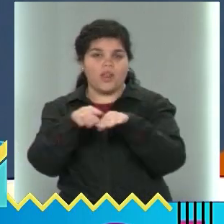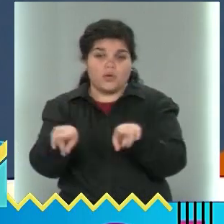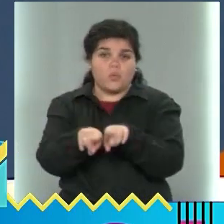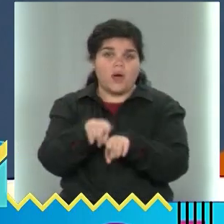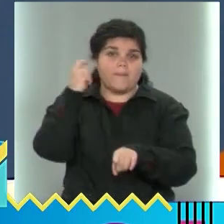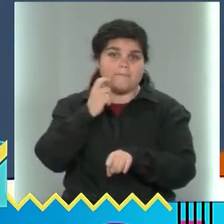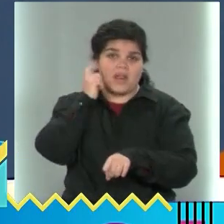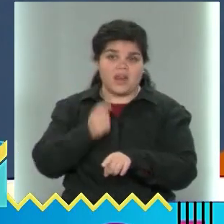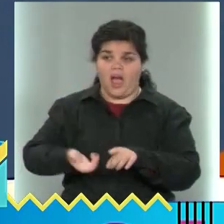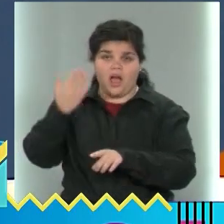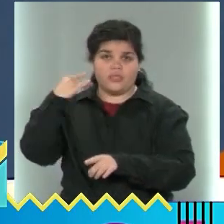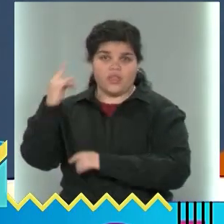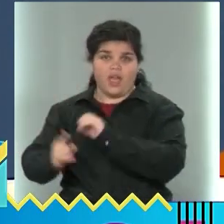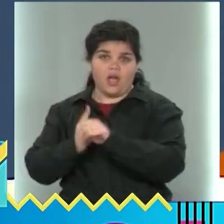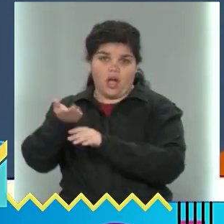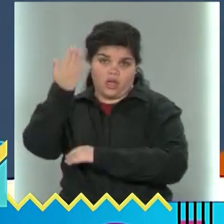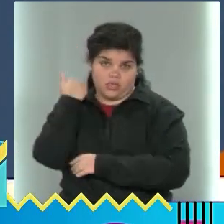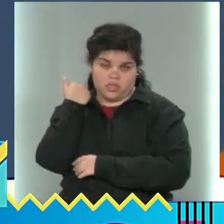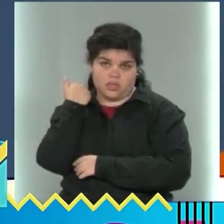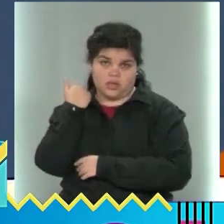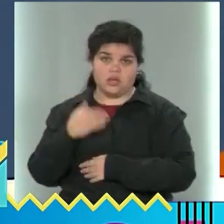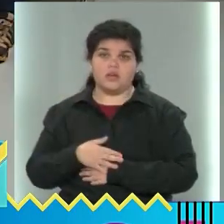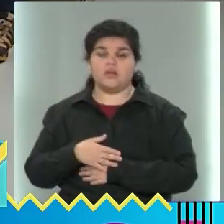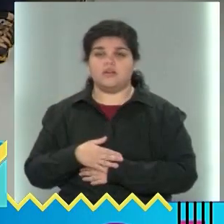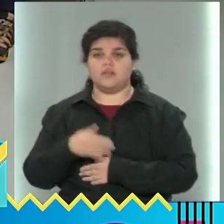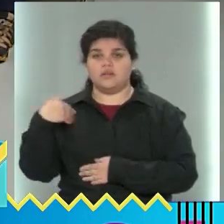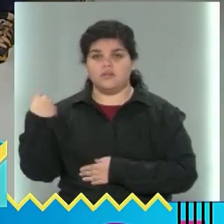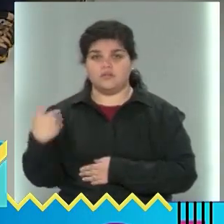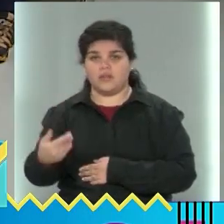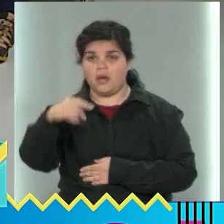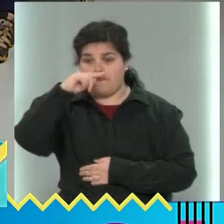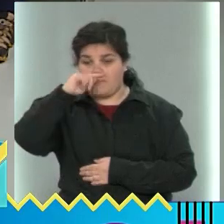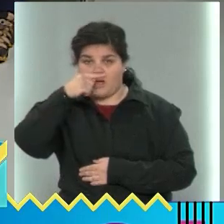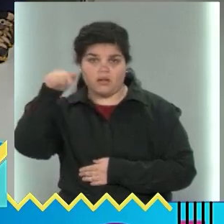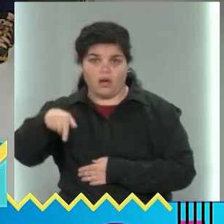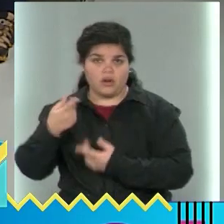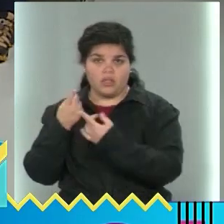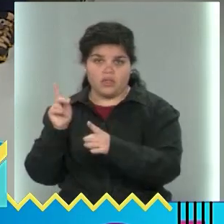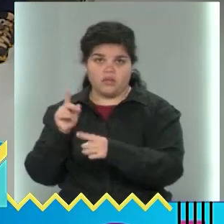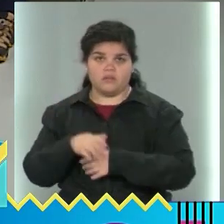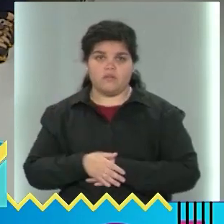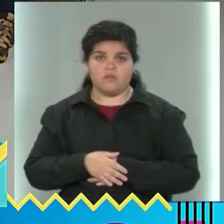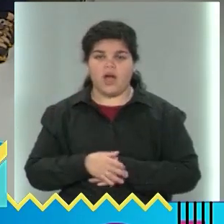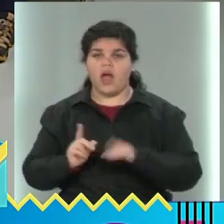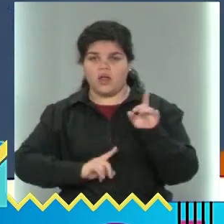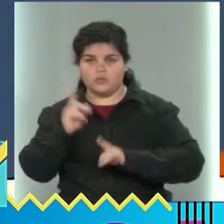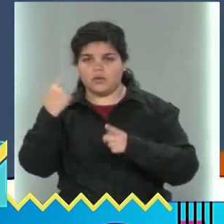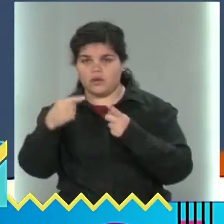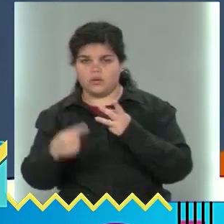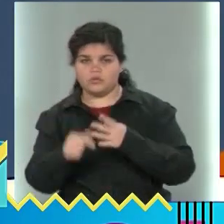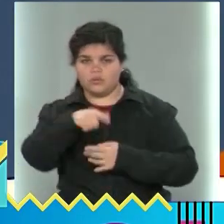es la década que estamos pasando con Macri. Es decir, falta, aparte de las cosas que ustedes